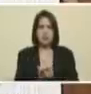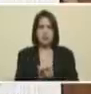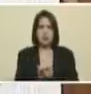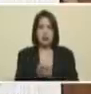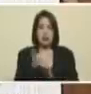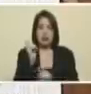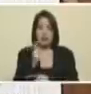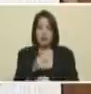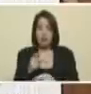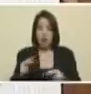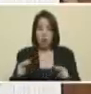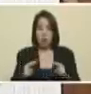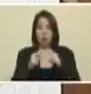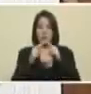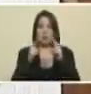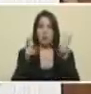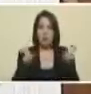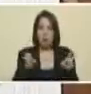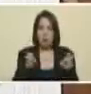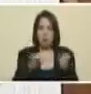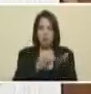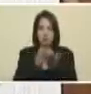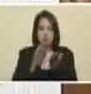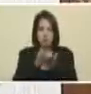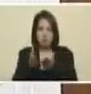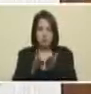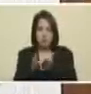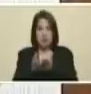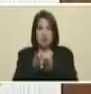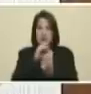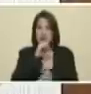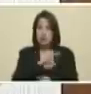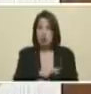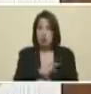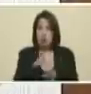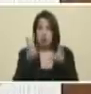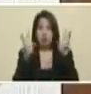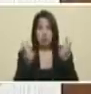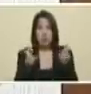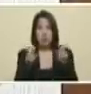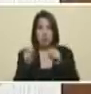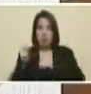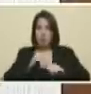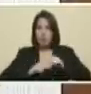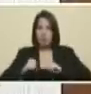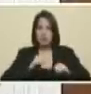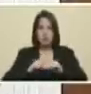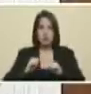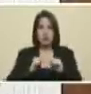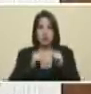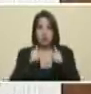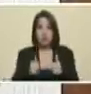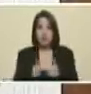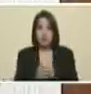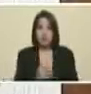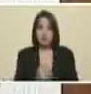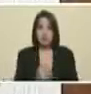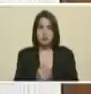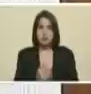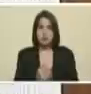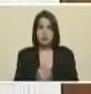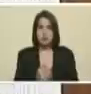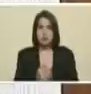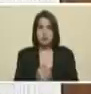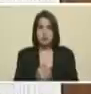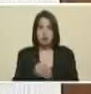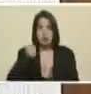un encuentro de las corrientes históricas de la izquierda con esos nuevos movimientos que insurgían desde el campo popular, desde